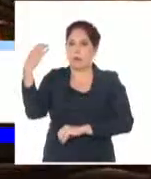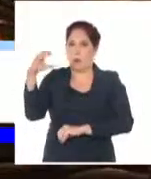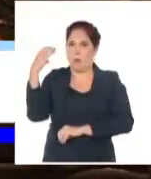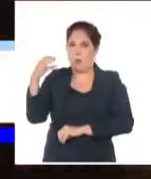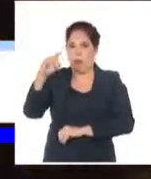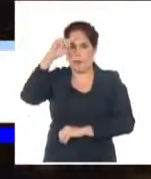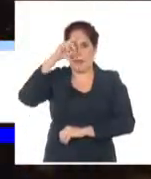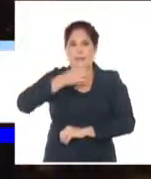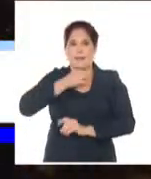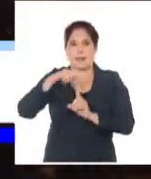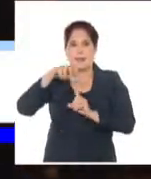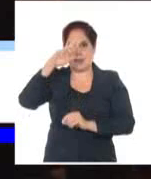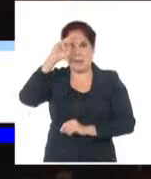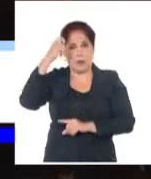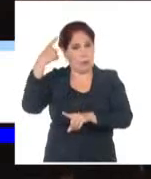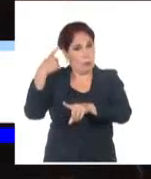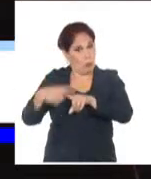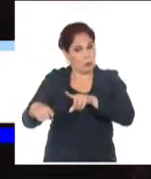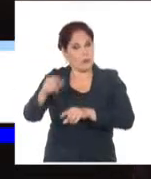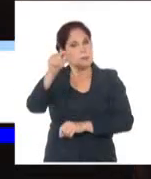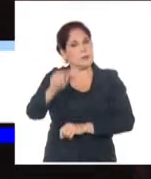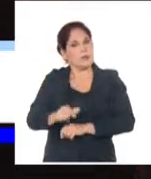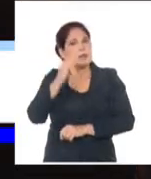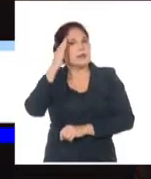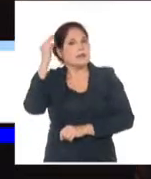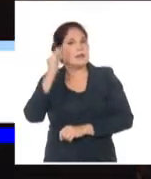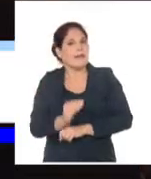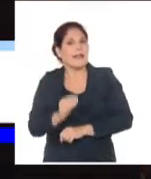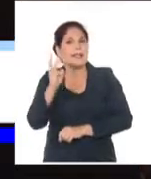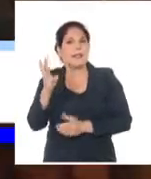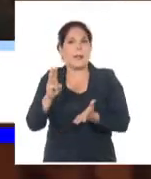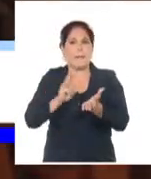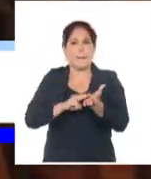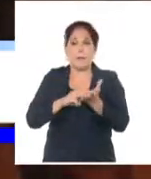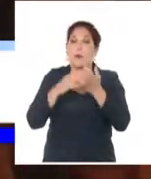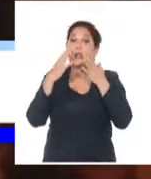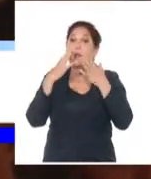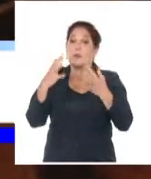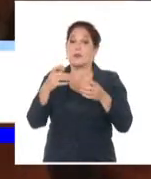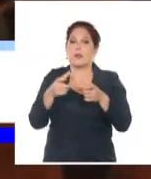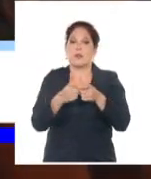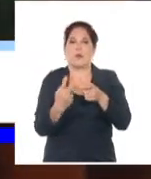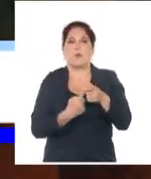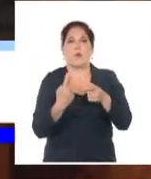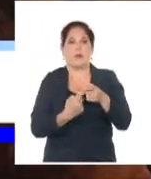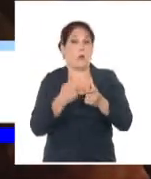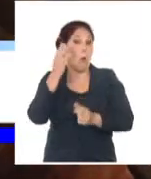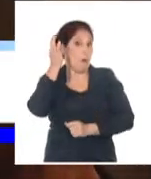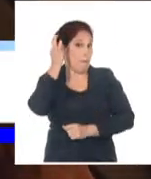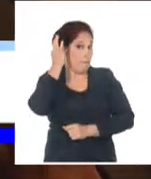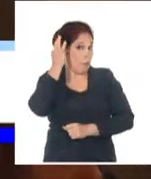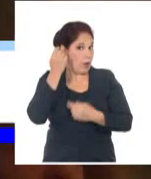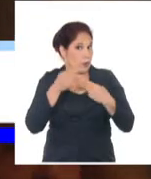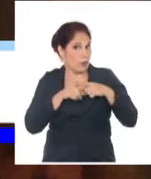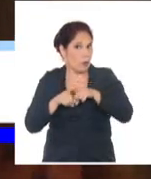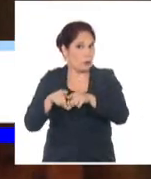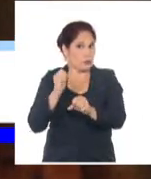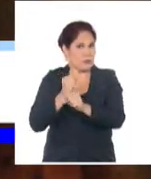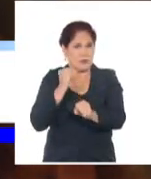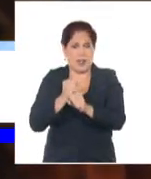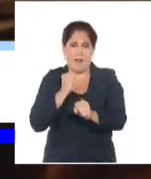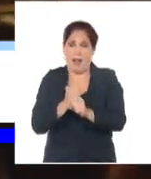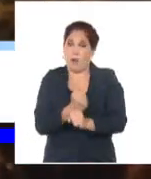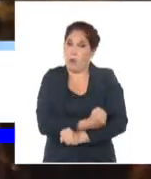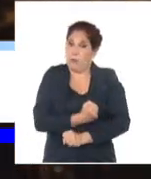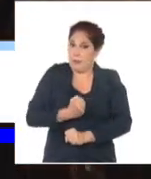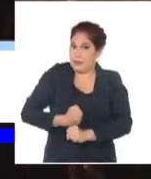Villegas Osorio, y también para reconocer a tres integrantes esenciales de Cubadisco, mujeres que han acompañado y trabajado incansablemente